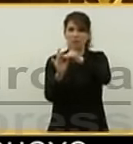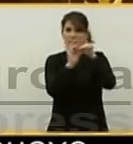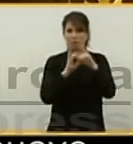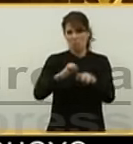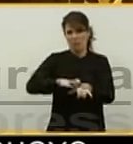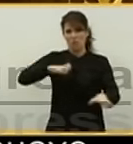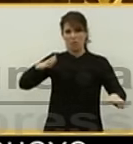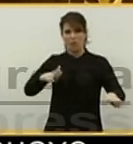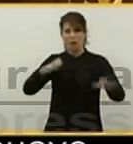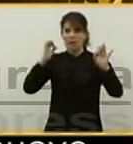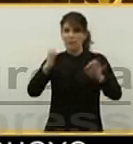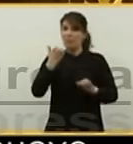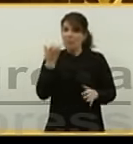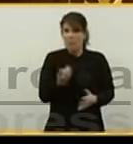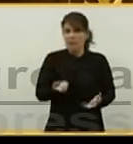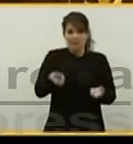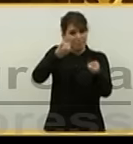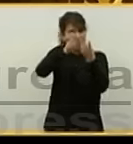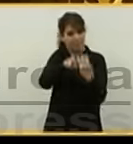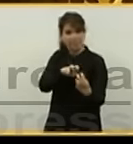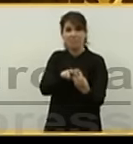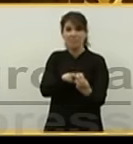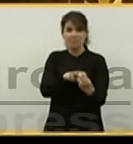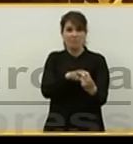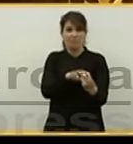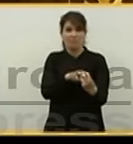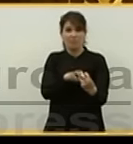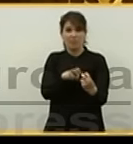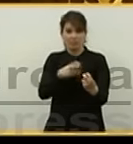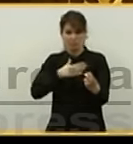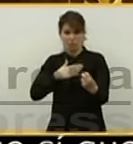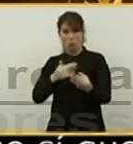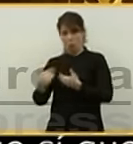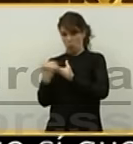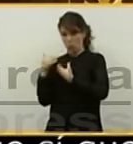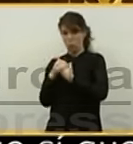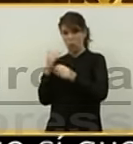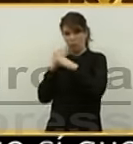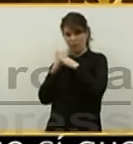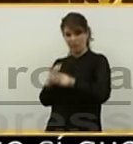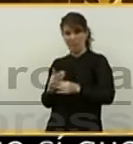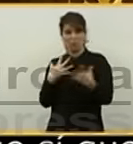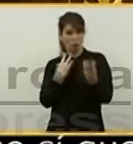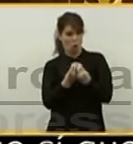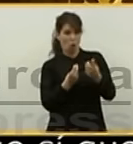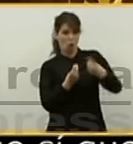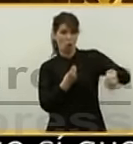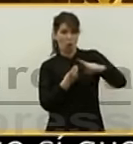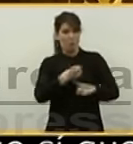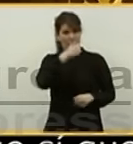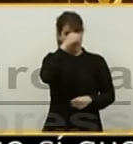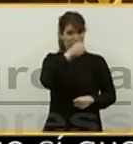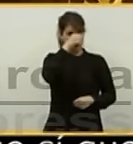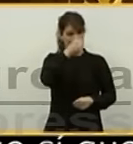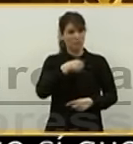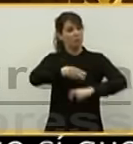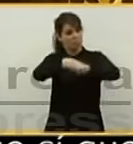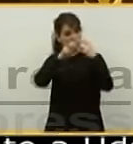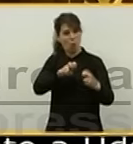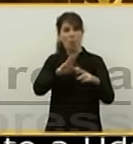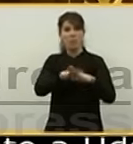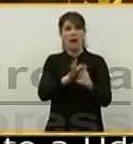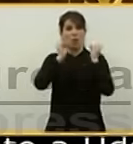Tendremos que sentarnos, los que sí que tenemos los votos suficientes, junto a ustedes, junto al PSOE, y consensuar un nuevo acuerdo